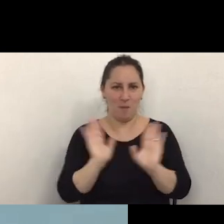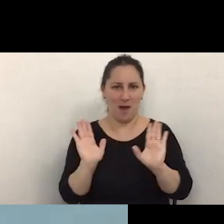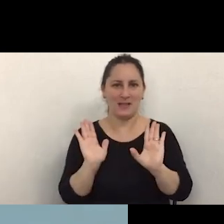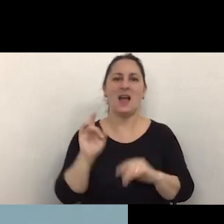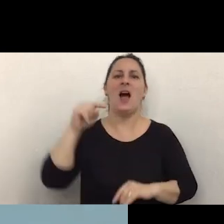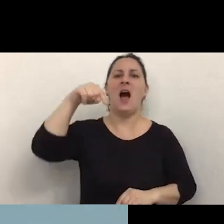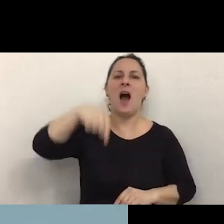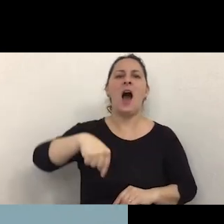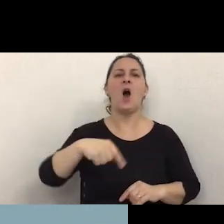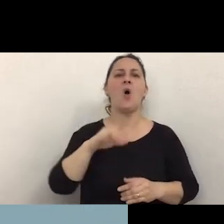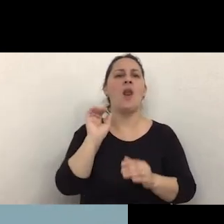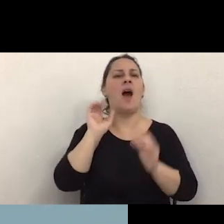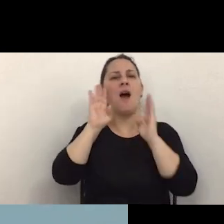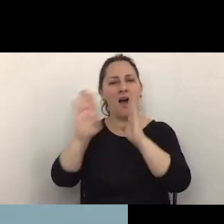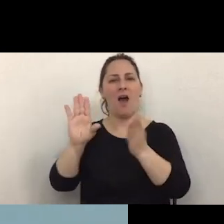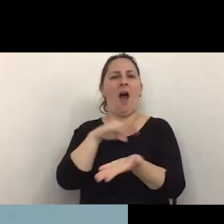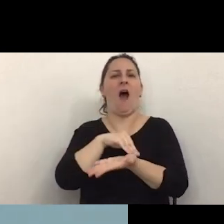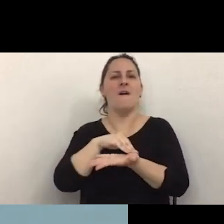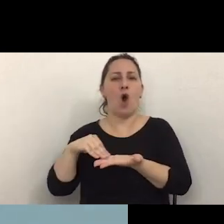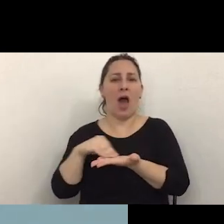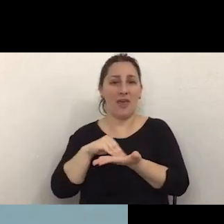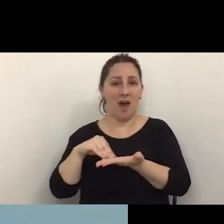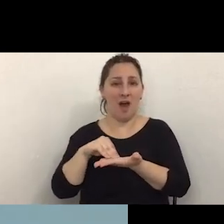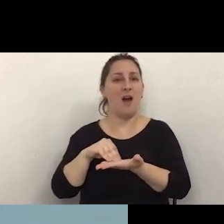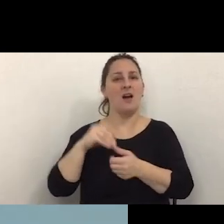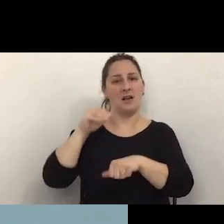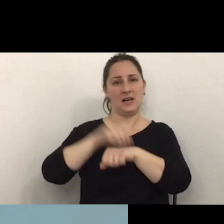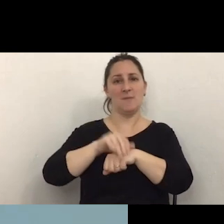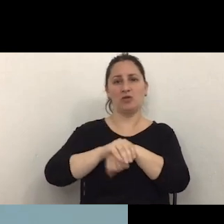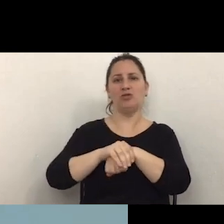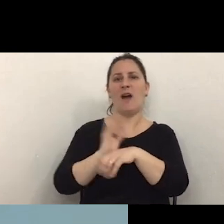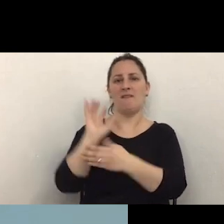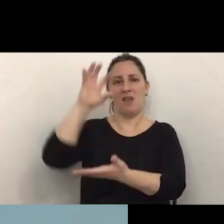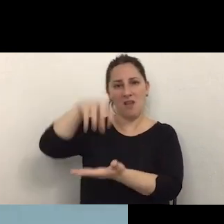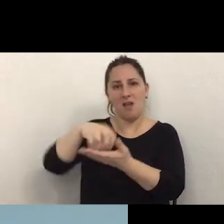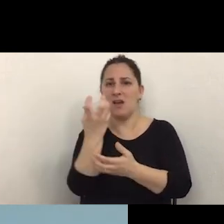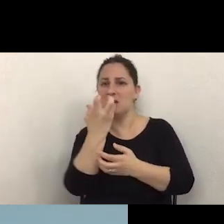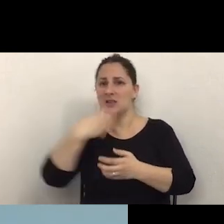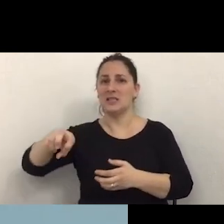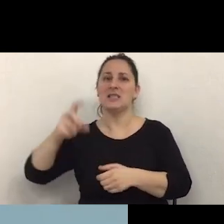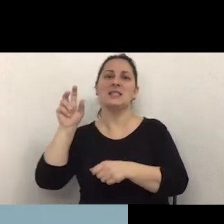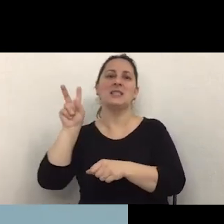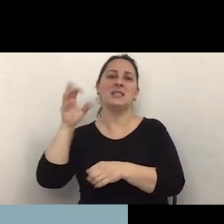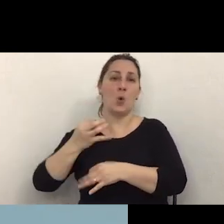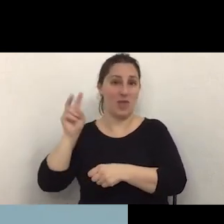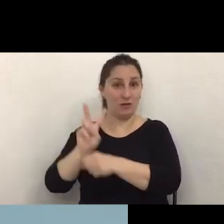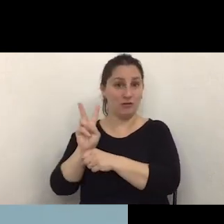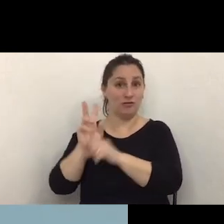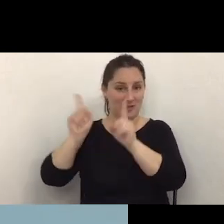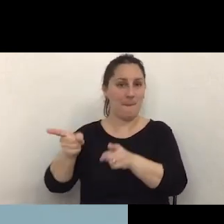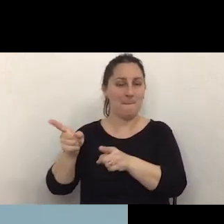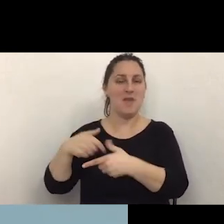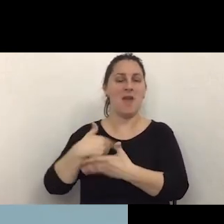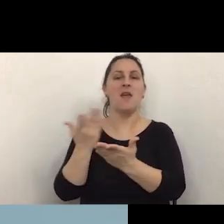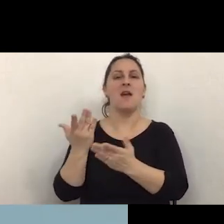estoy como abogada a cargo de una cartera en el área de seguridad social también, en la parte de